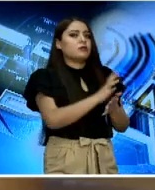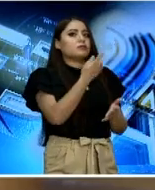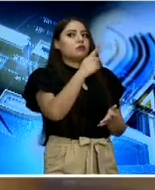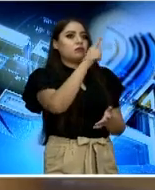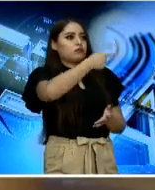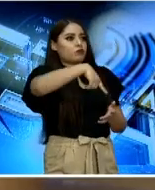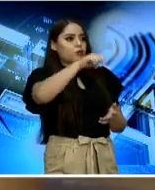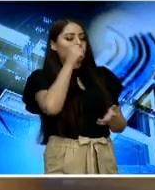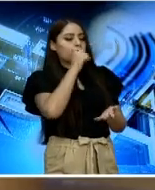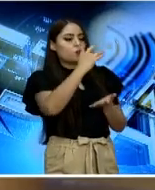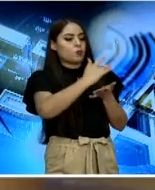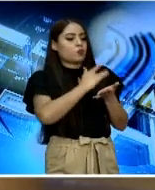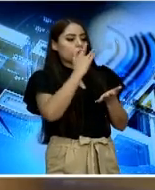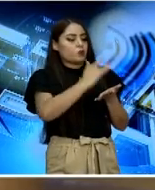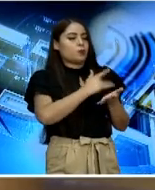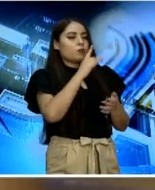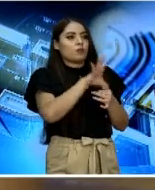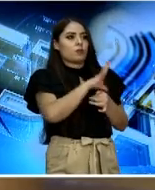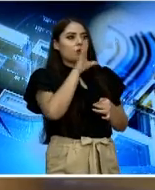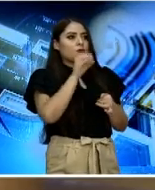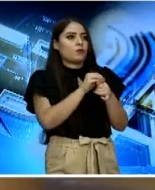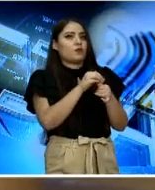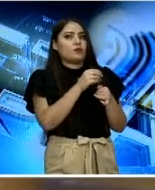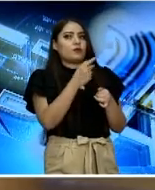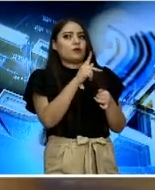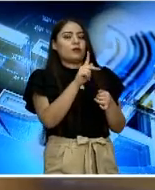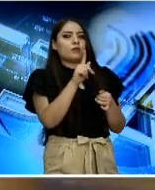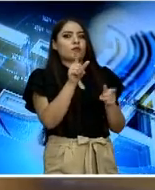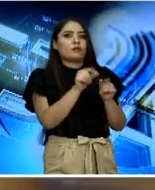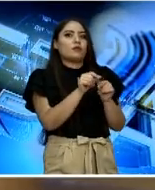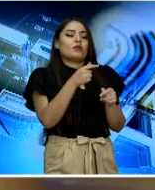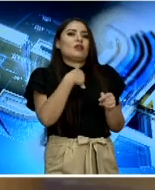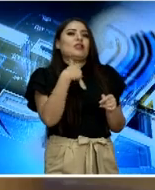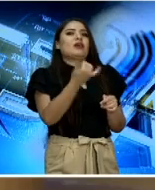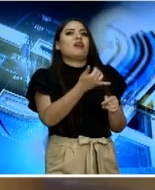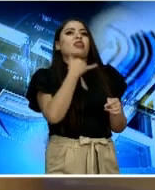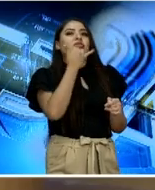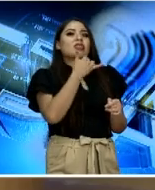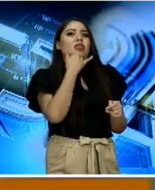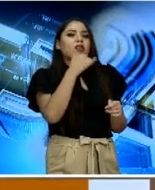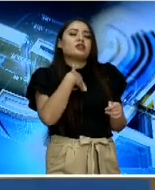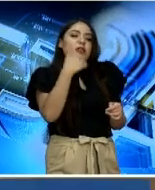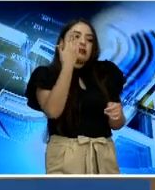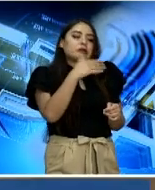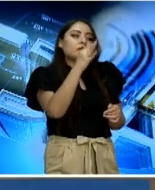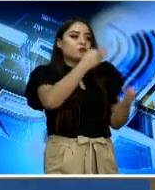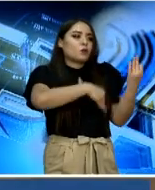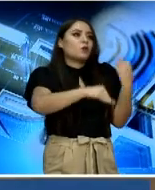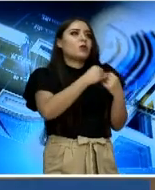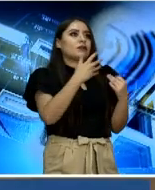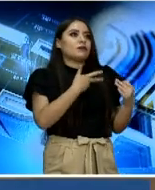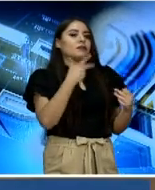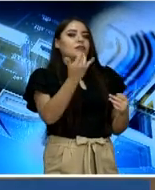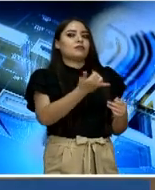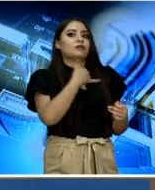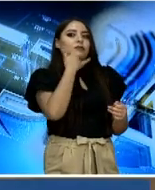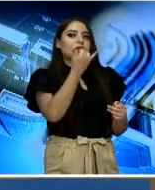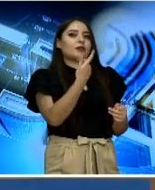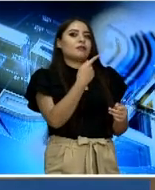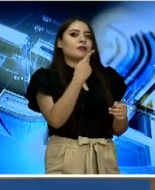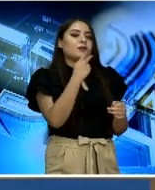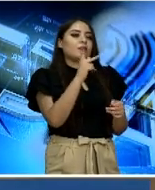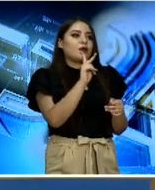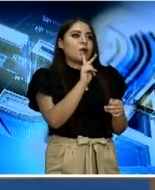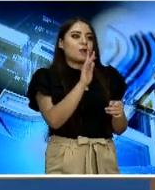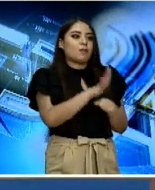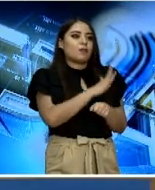todo. Nada más ese fue el error. Yo sé que todos cometemos errores. Y yo no por eso hice público eso, no es para que no vuelva a